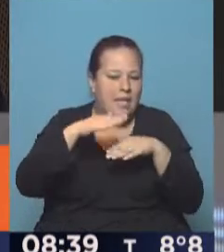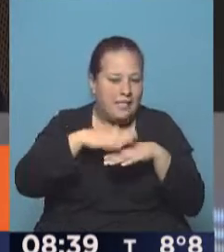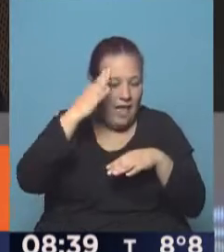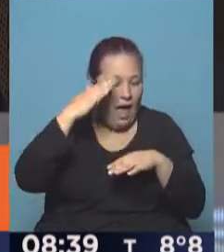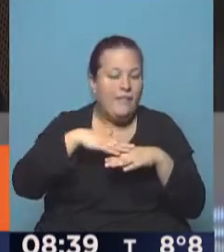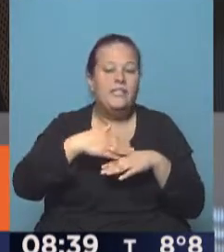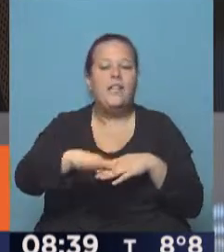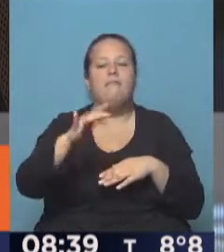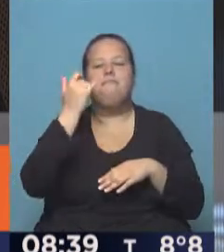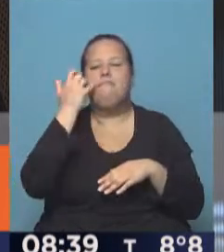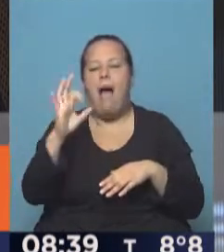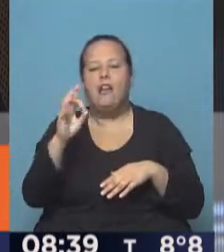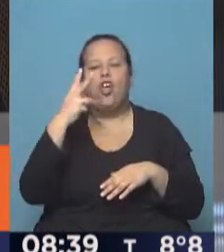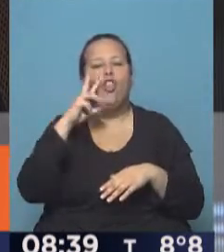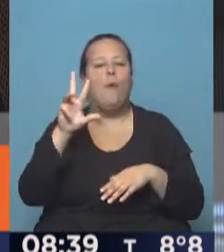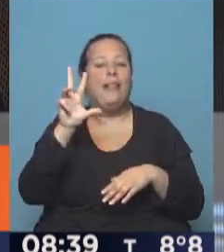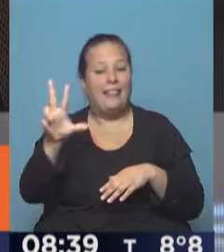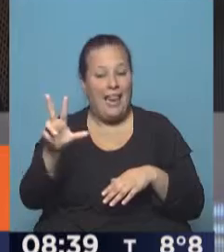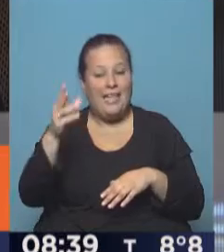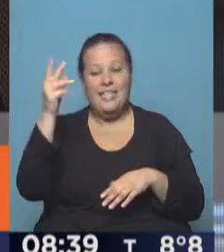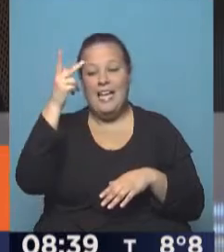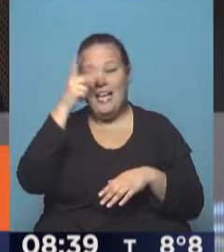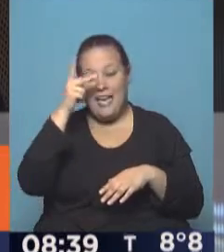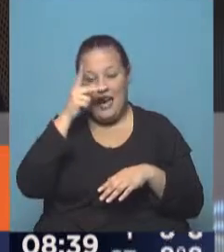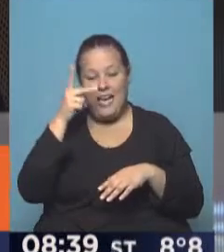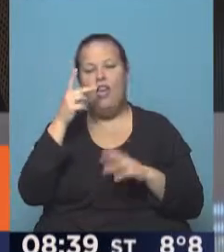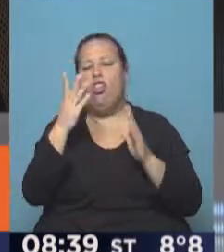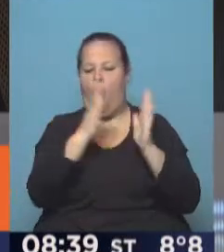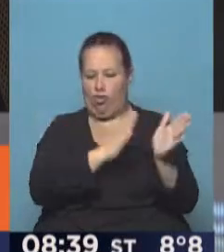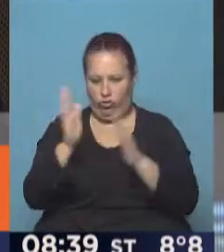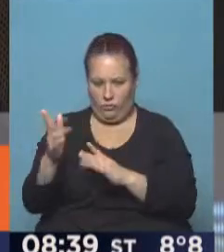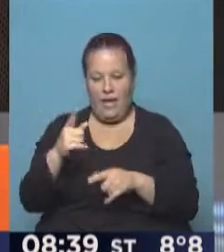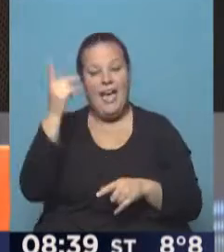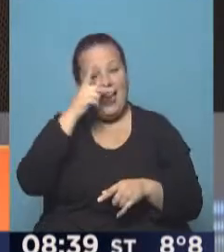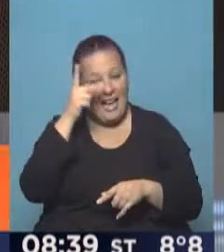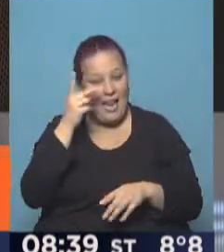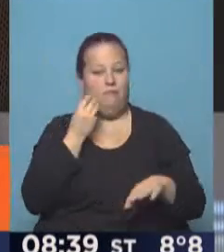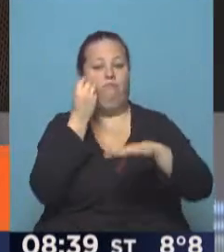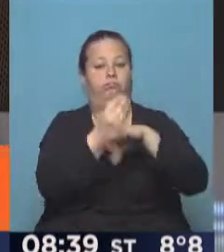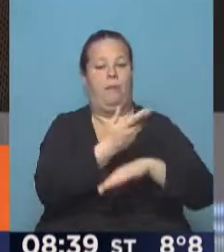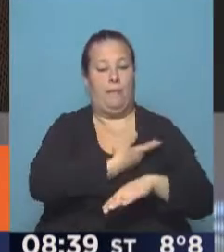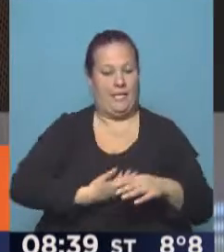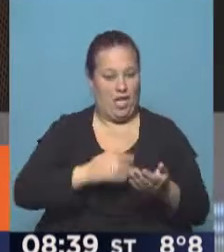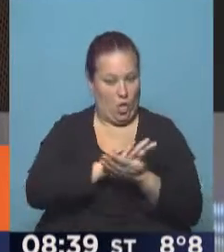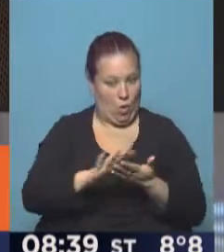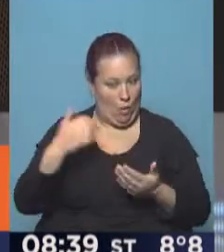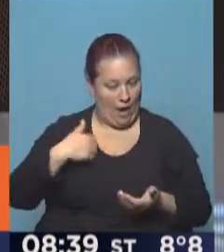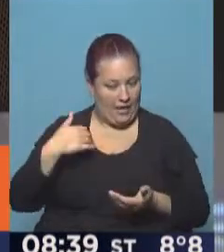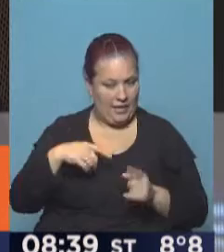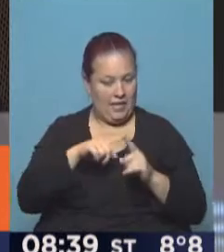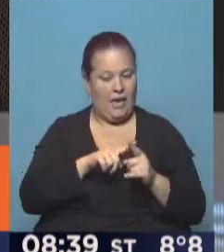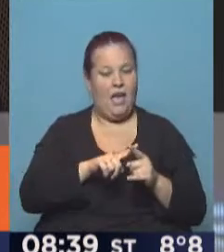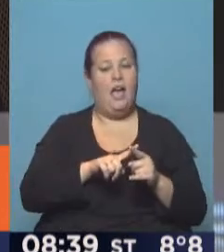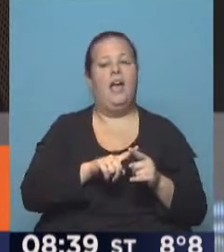a partir de mayo del 2003, cuando Néstor Kirchner... Pasan dos cosas. Néstor Kirchner asume la presidencia de la República